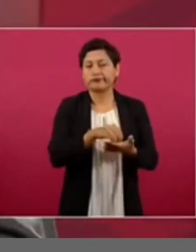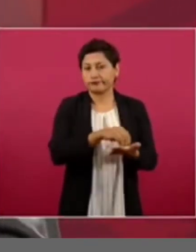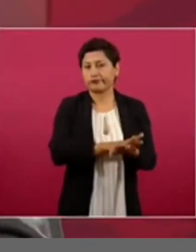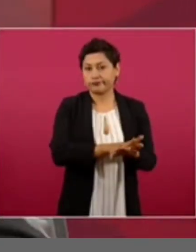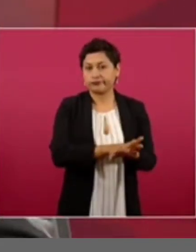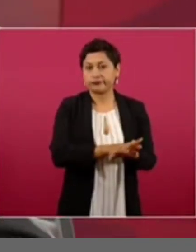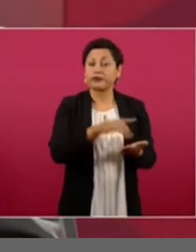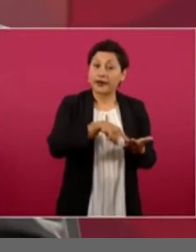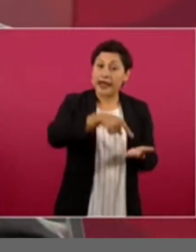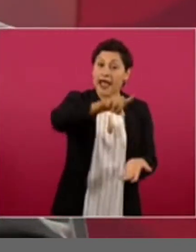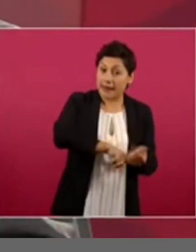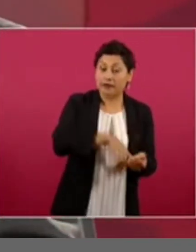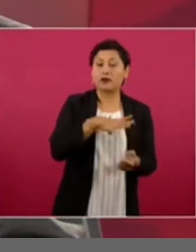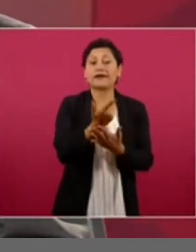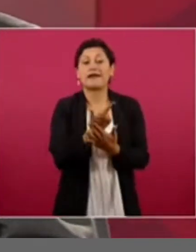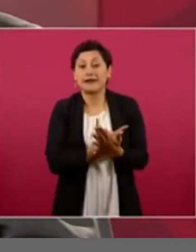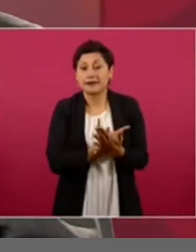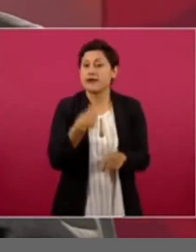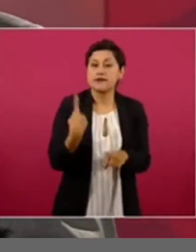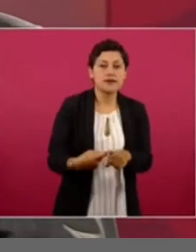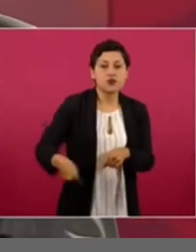se tiene una lista de los implicados.